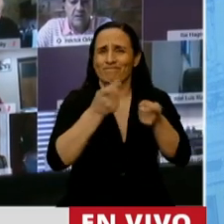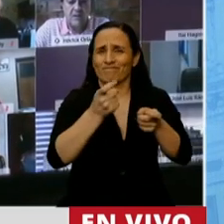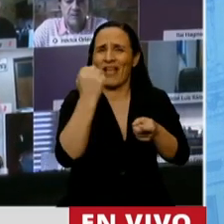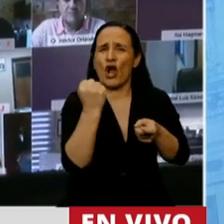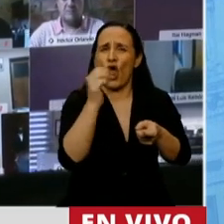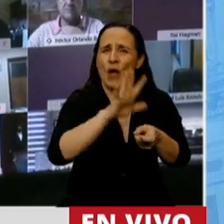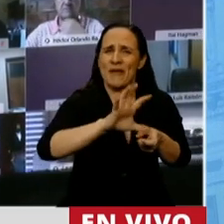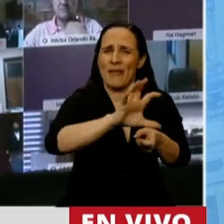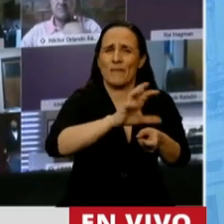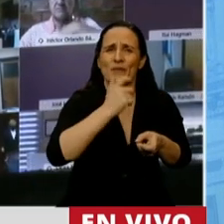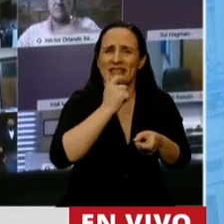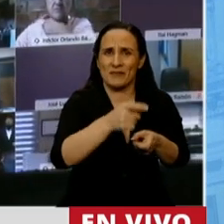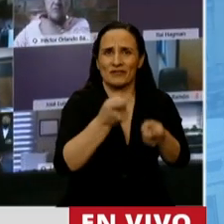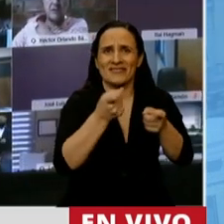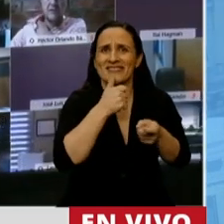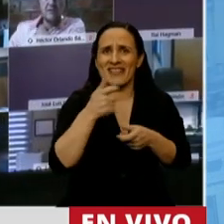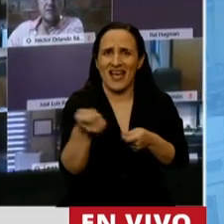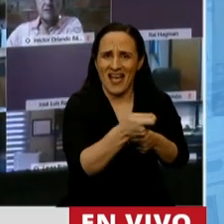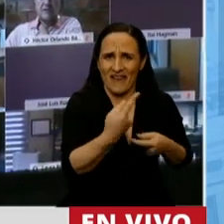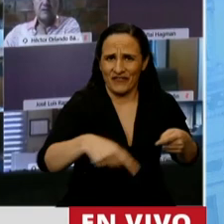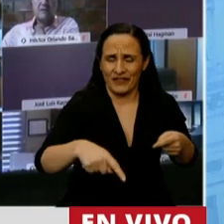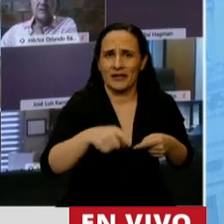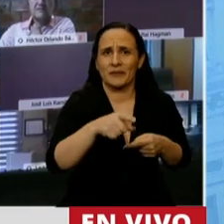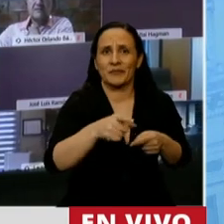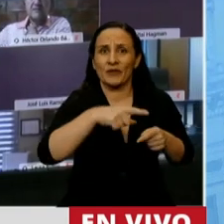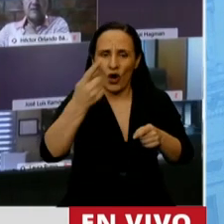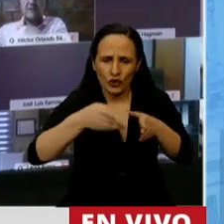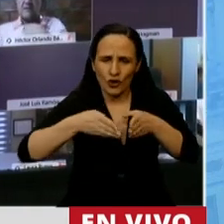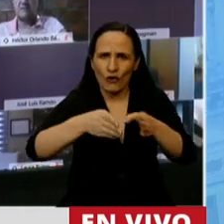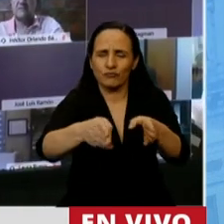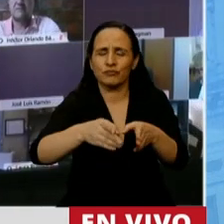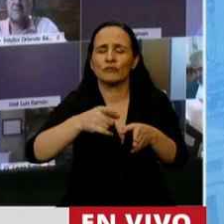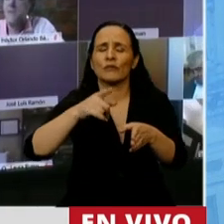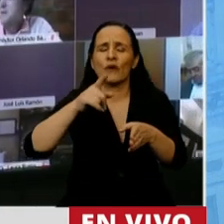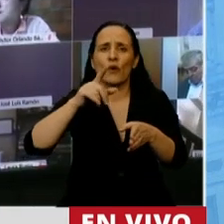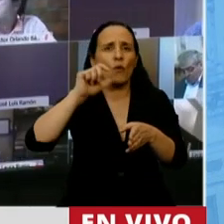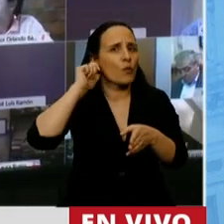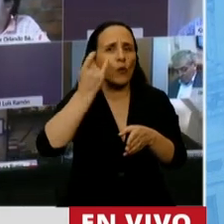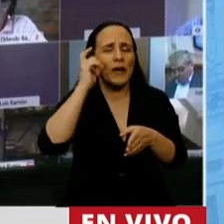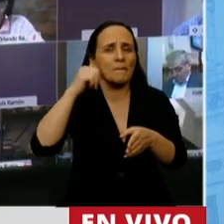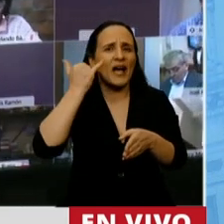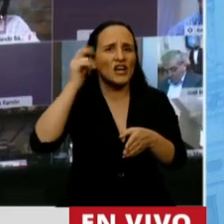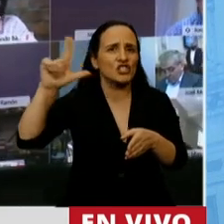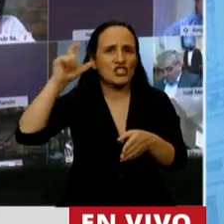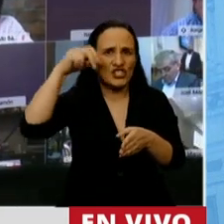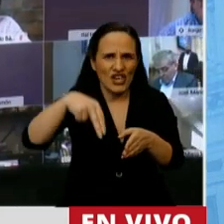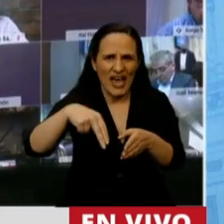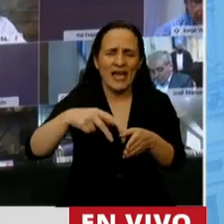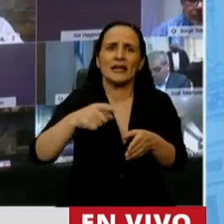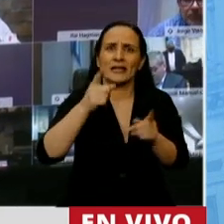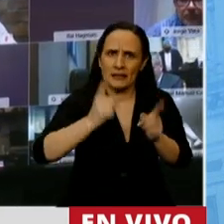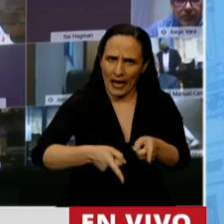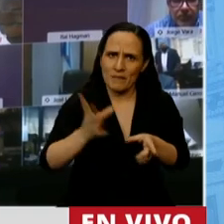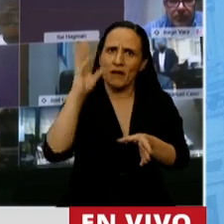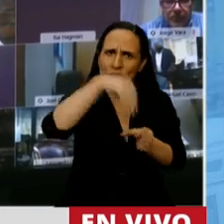economía provincial el tema del riego, y las obras sobre el canal Cacique Guaymallén y otros cauces de riego se están tenidas en